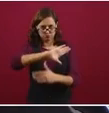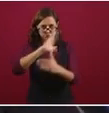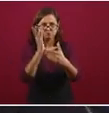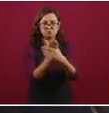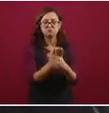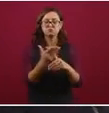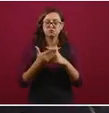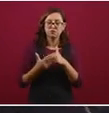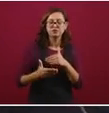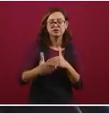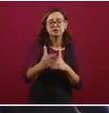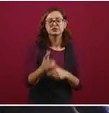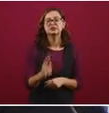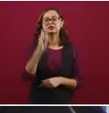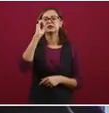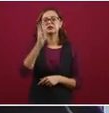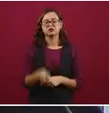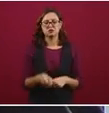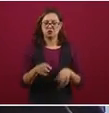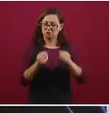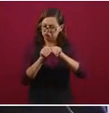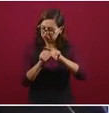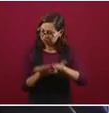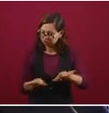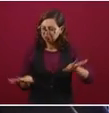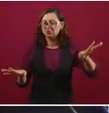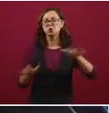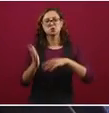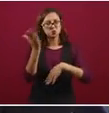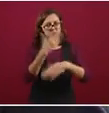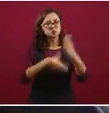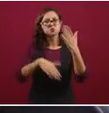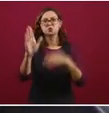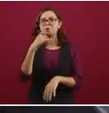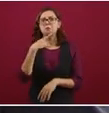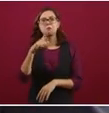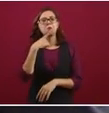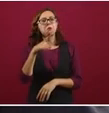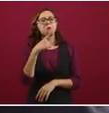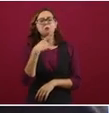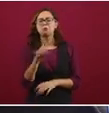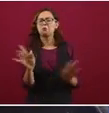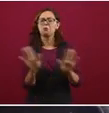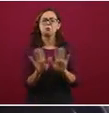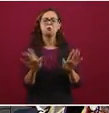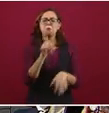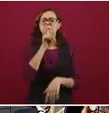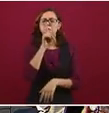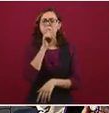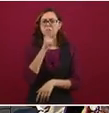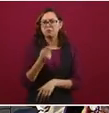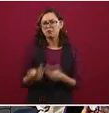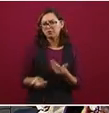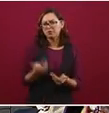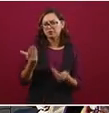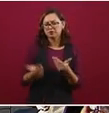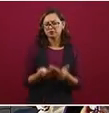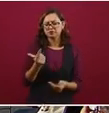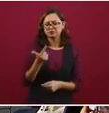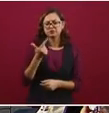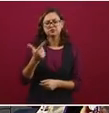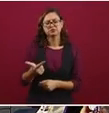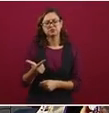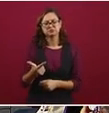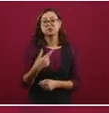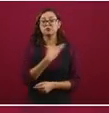decir, ha sido un despliegue exitoso y como se ordenó por parte del señor presidente, con respeto a los derechos